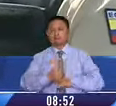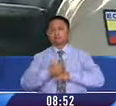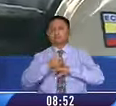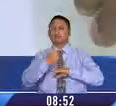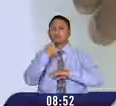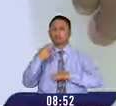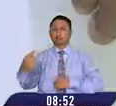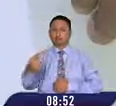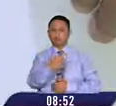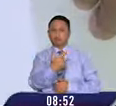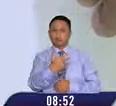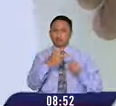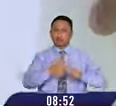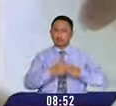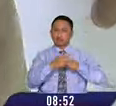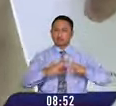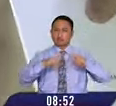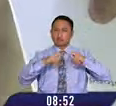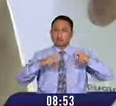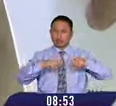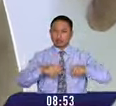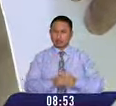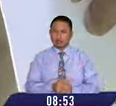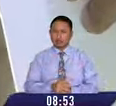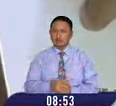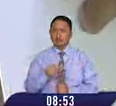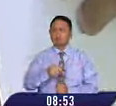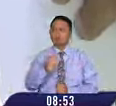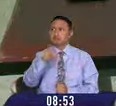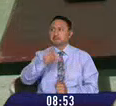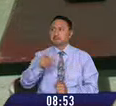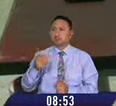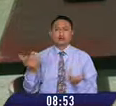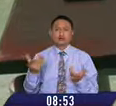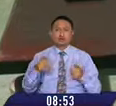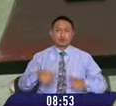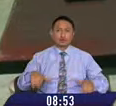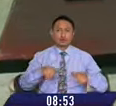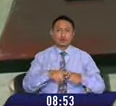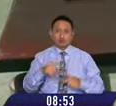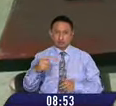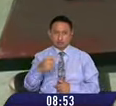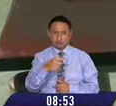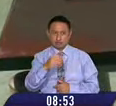que se realizarán las investigaciones pertinentes para dar con el paradero de los demás integrantes